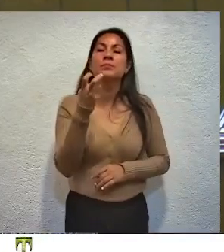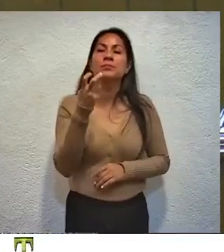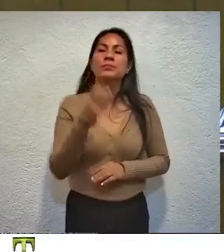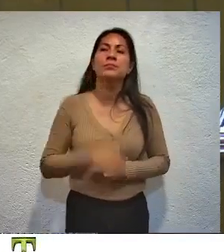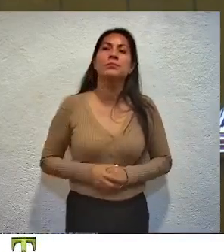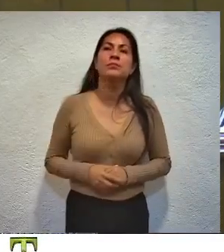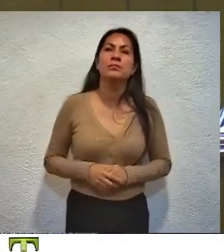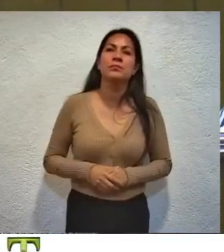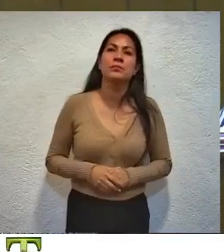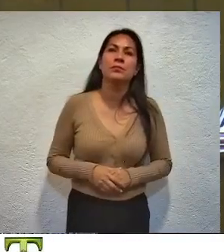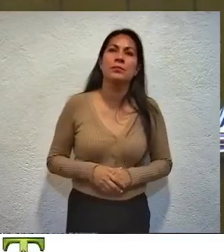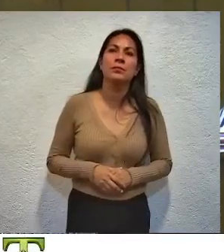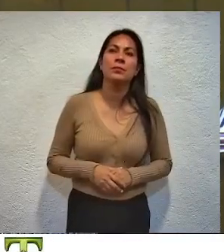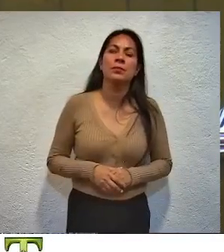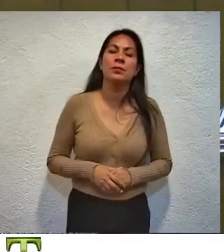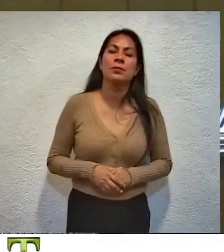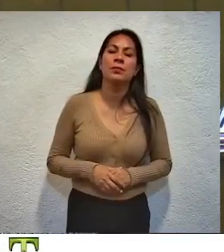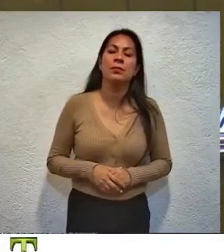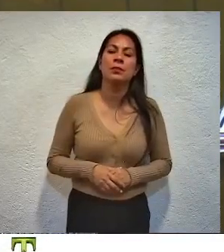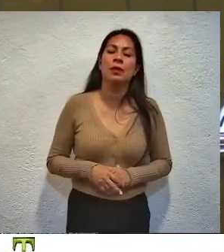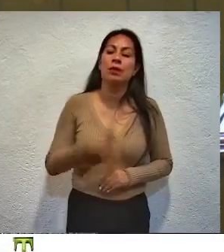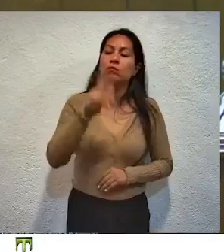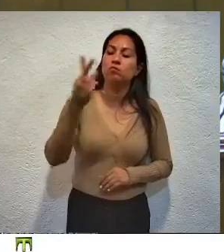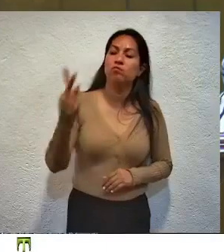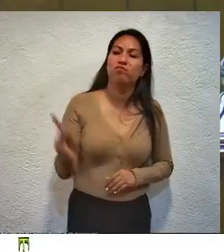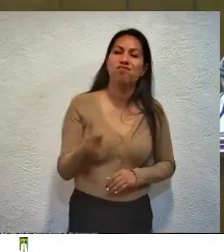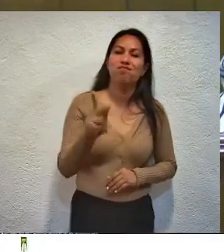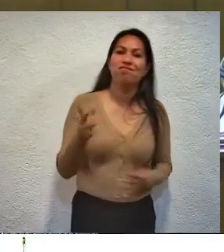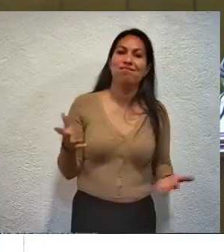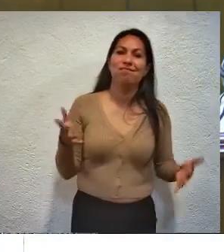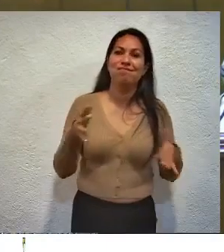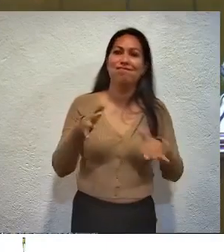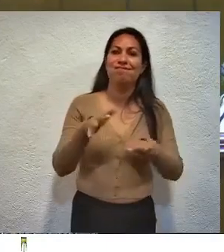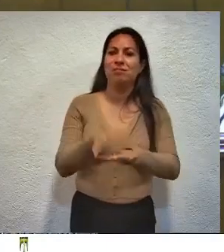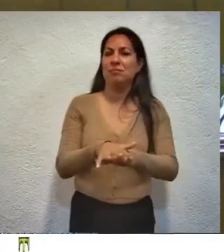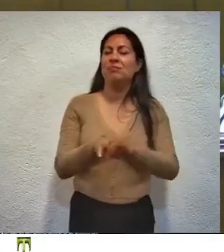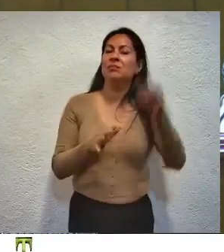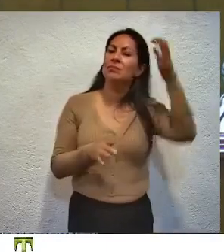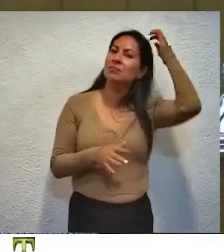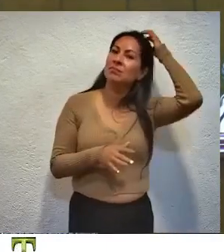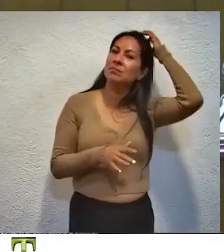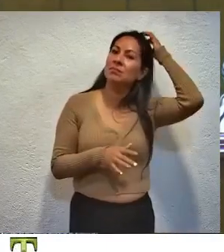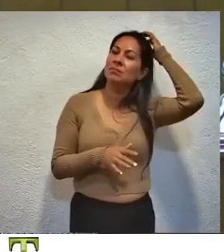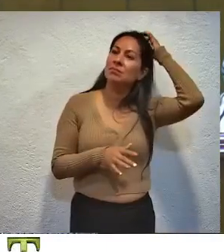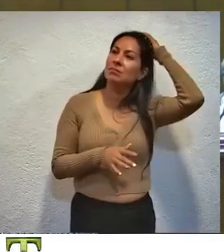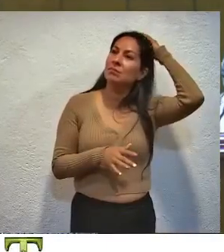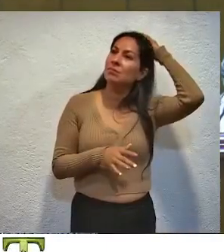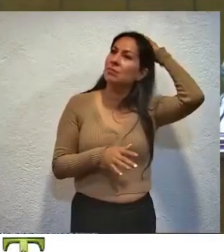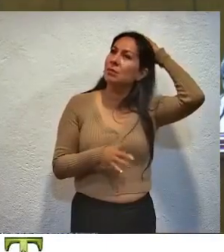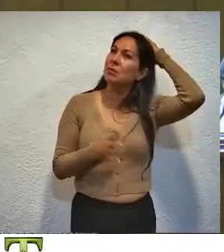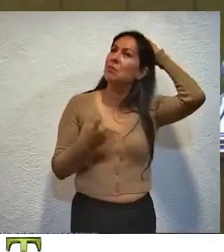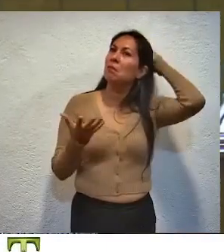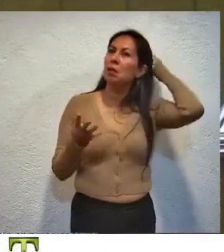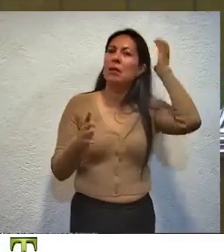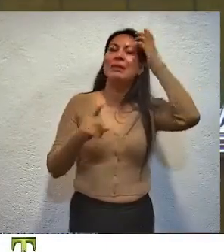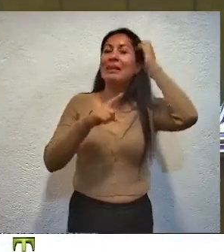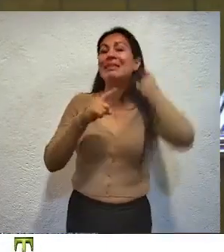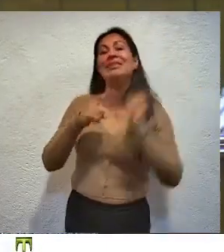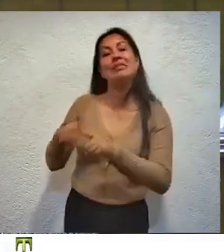que este pueblo está integrado por una composición